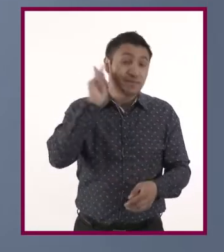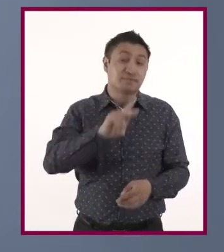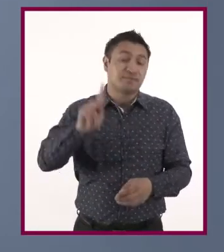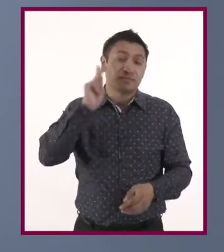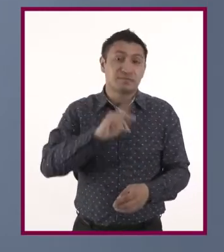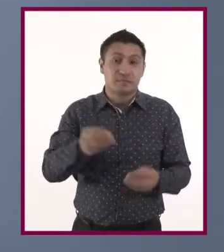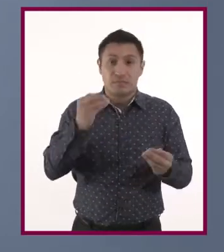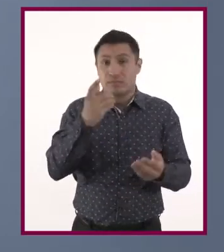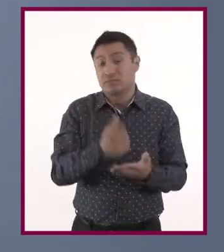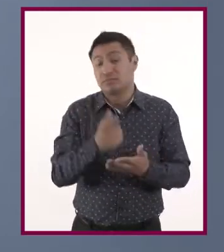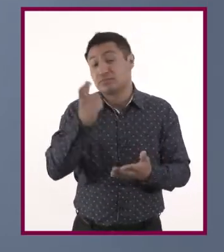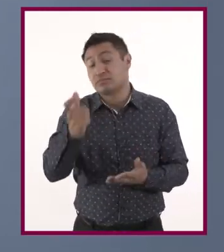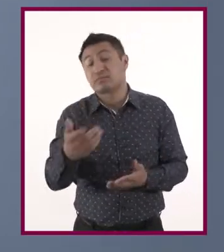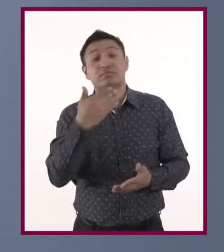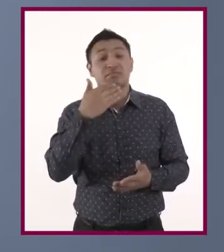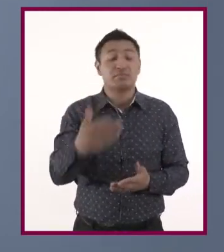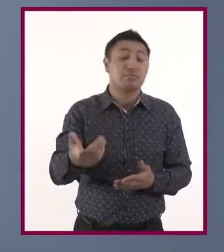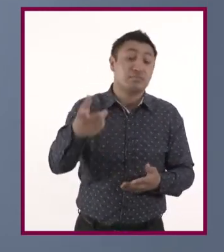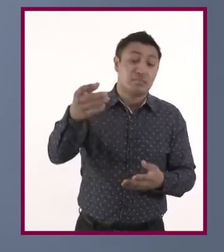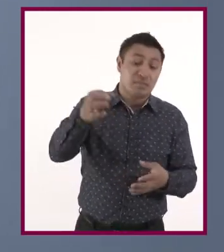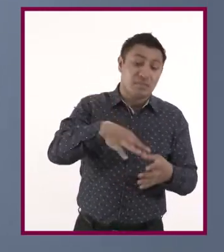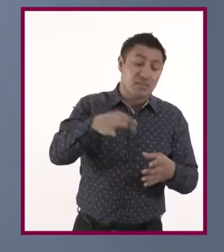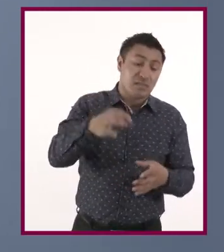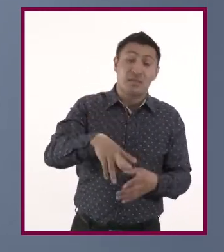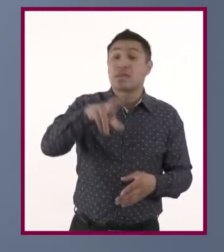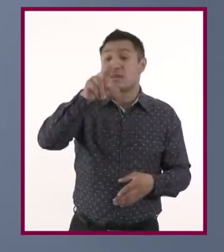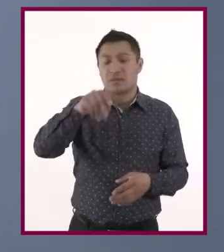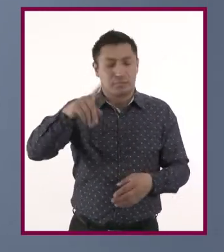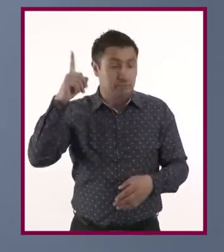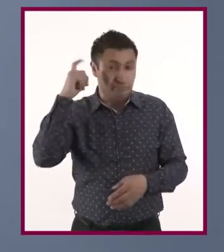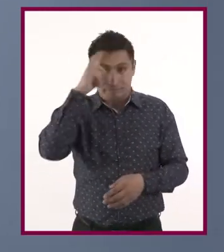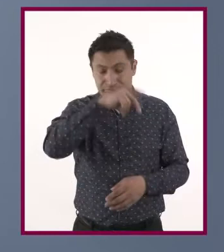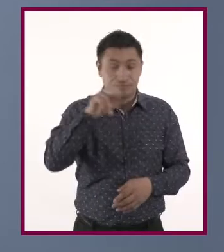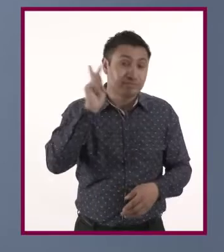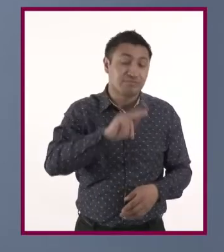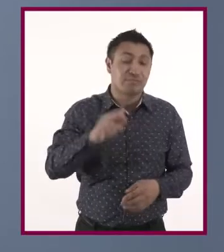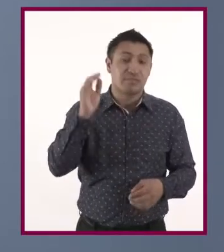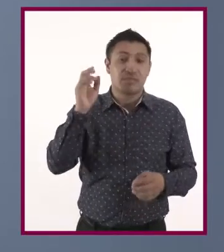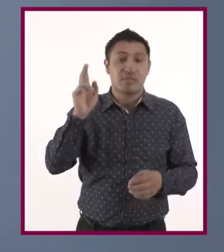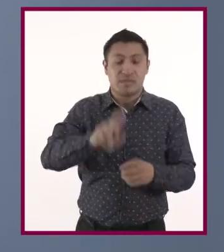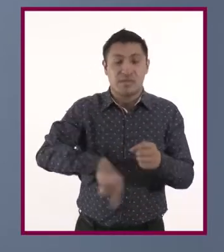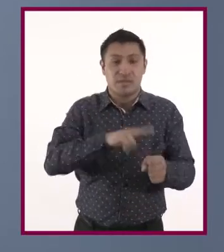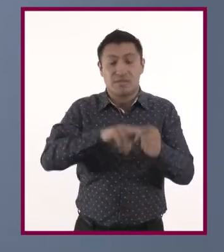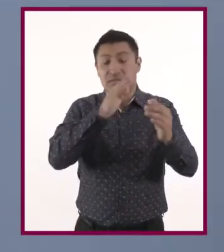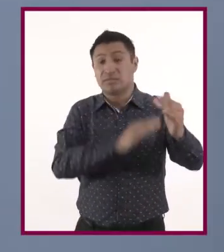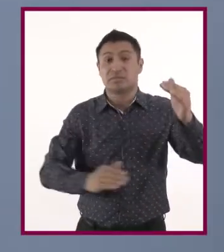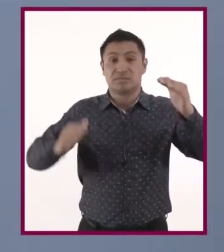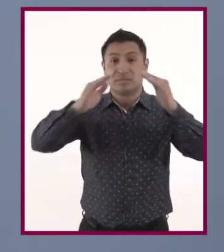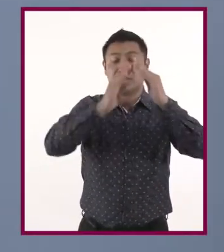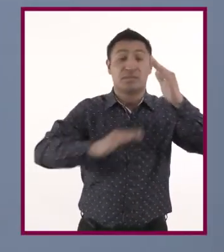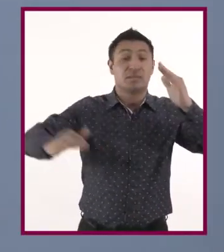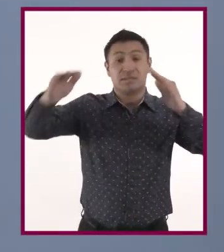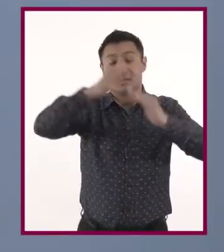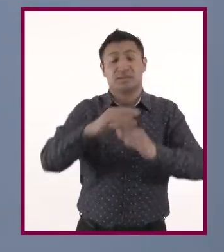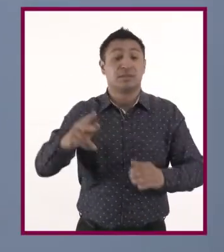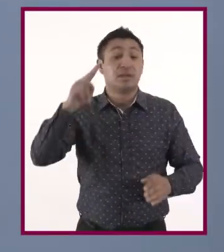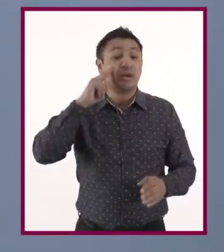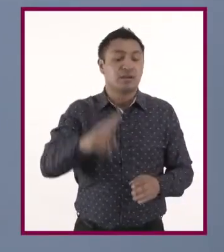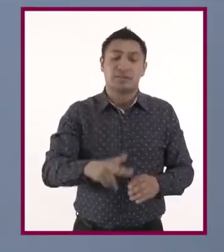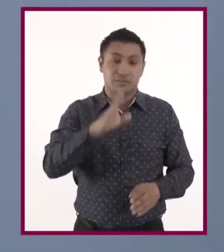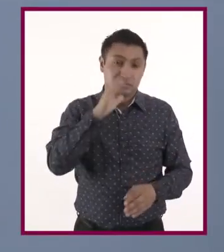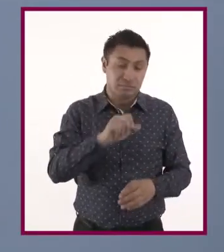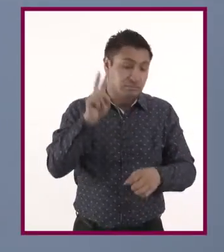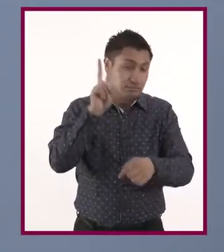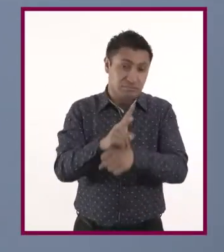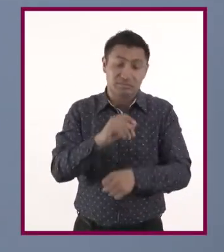cantidad que se paga, ya que normalmente el tanque está en la azotea y no es tan fácil de corroborar. Los calentadores solares son mucho